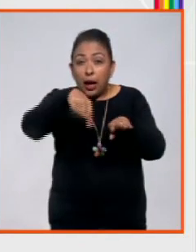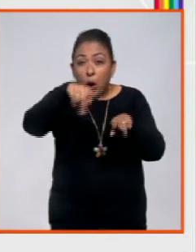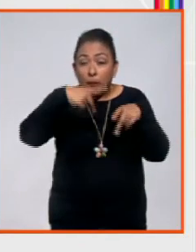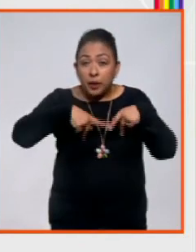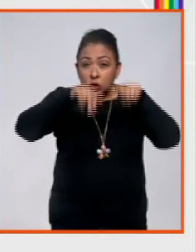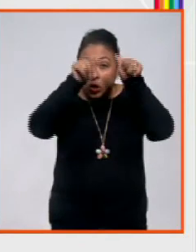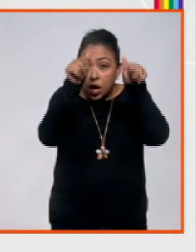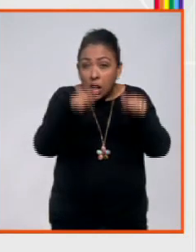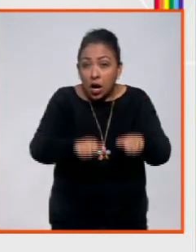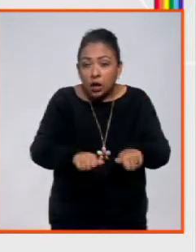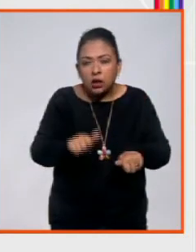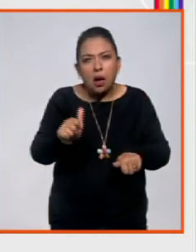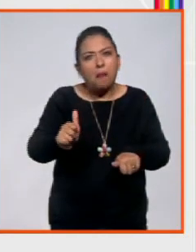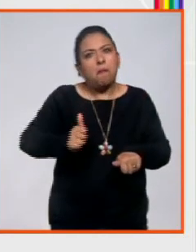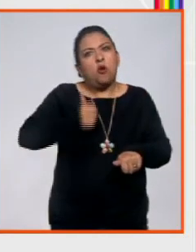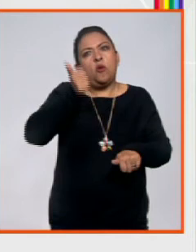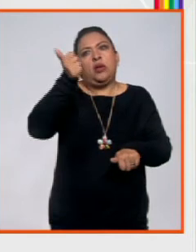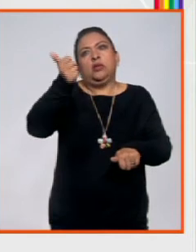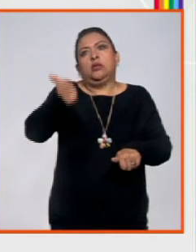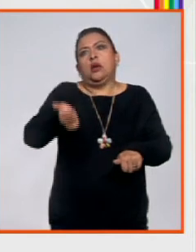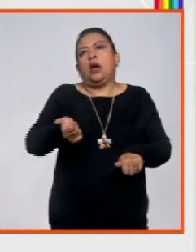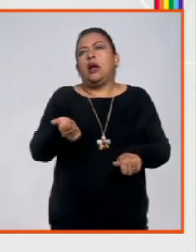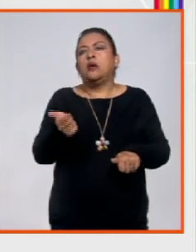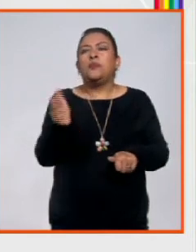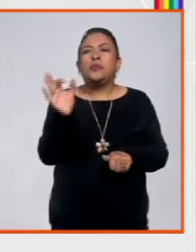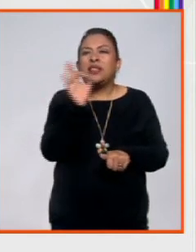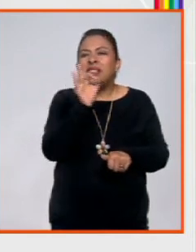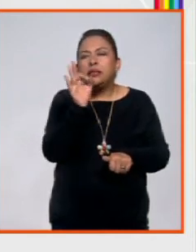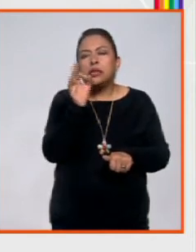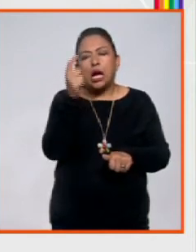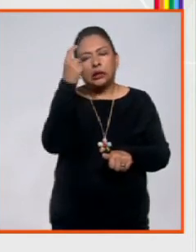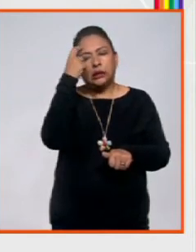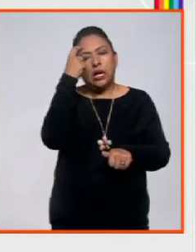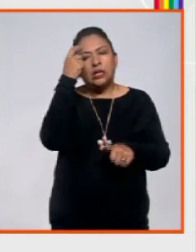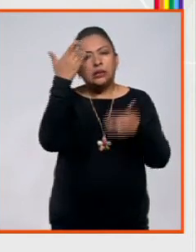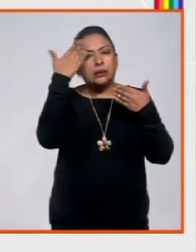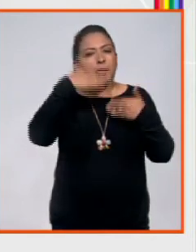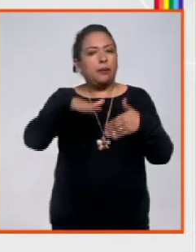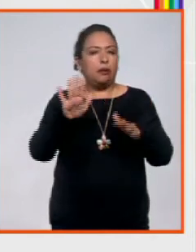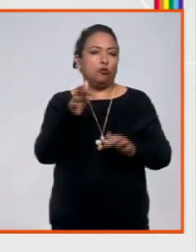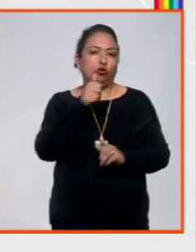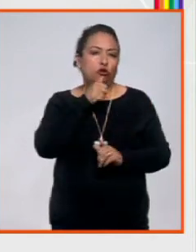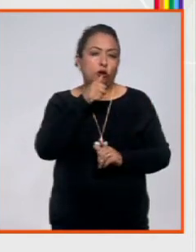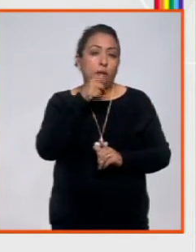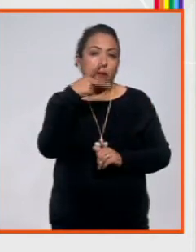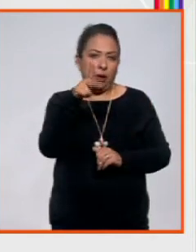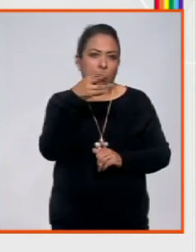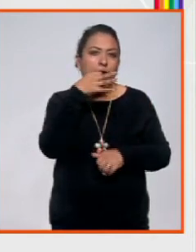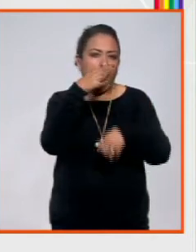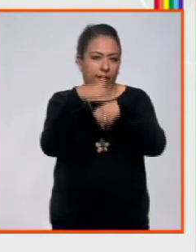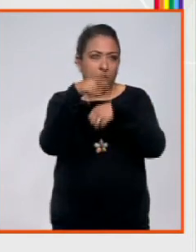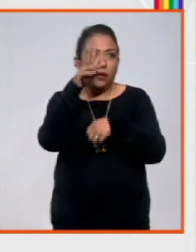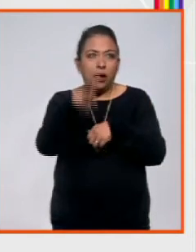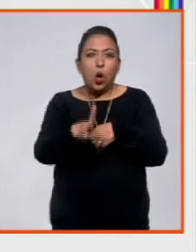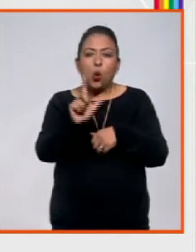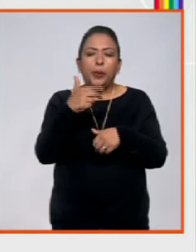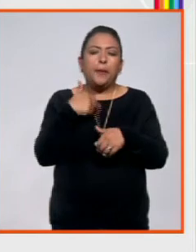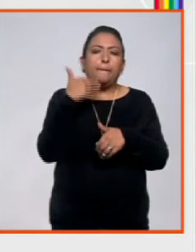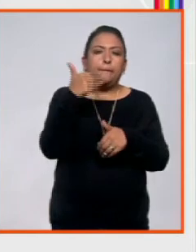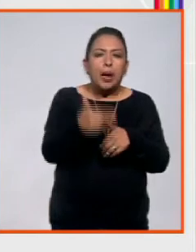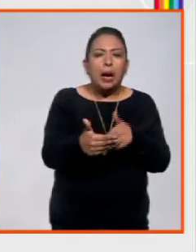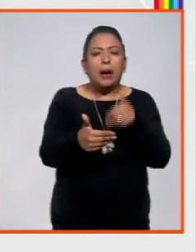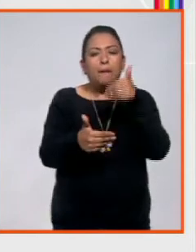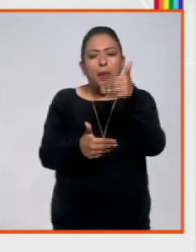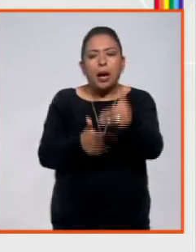y aprovecharlo a lo mejor no lo tenemos del todo consciente pero yo les aseguro que a cada paso que damos en